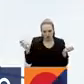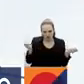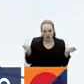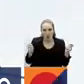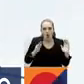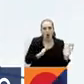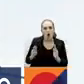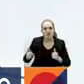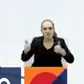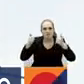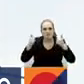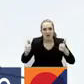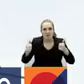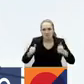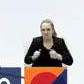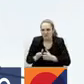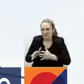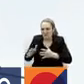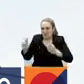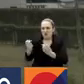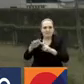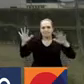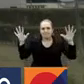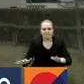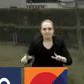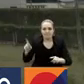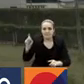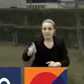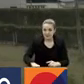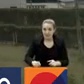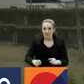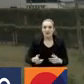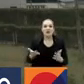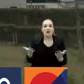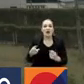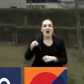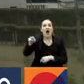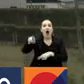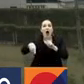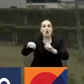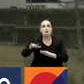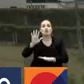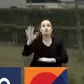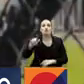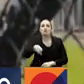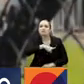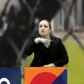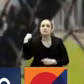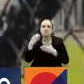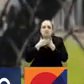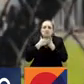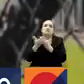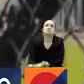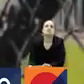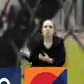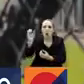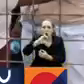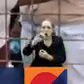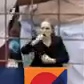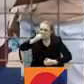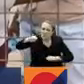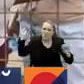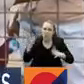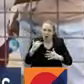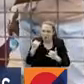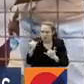de escalada de violencia dentro de estos lugares, que incluye decapitaciones y uso de granadas. La otra cara de la moneda de